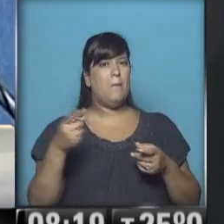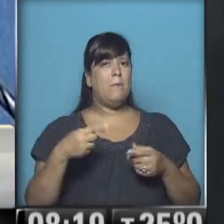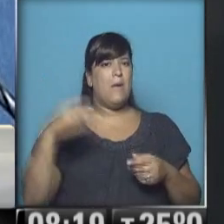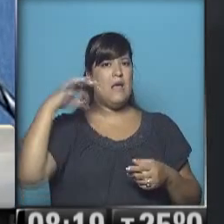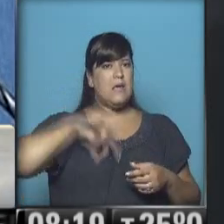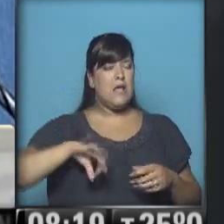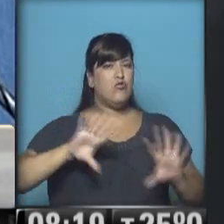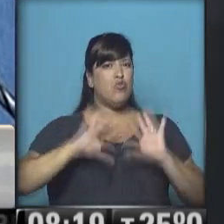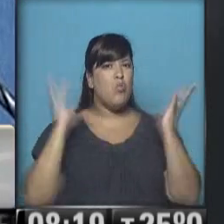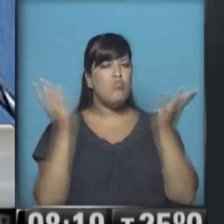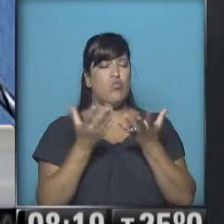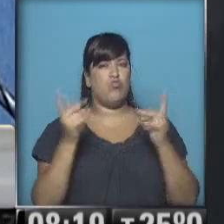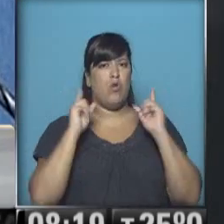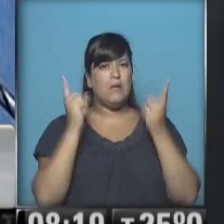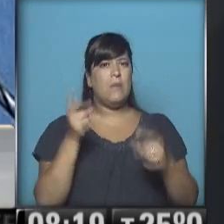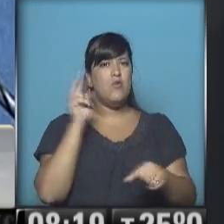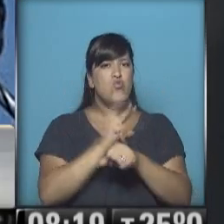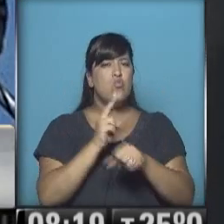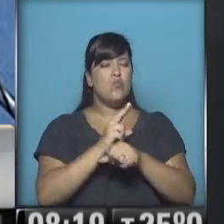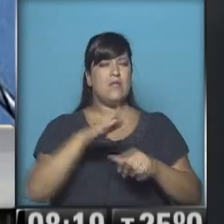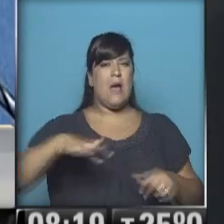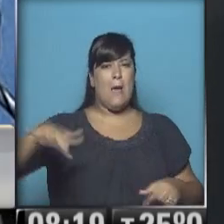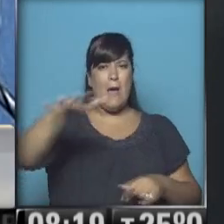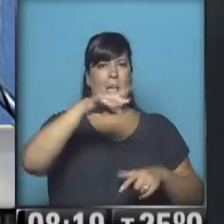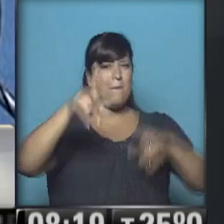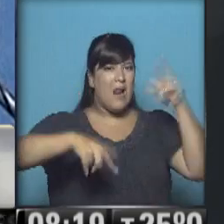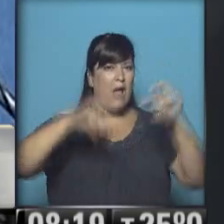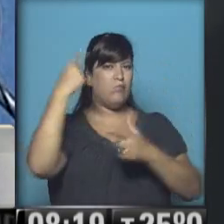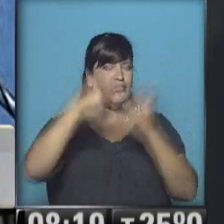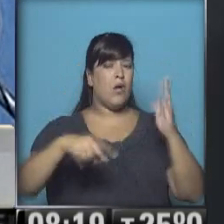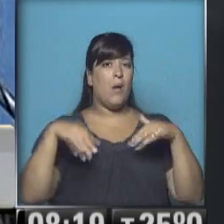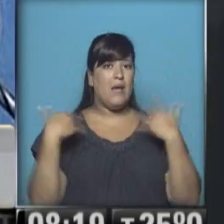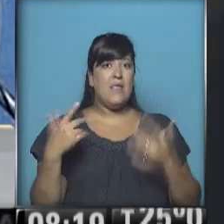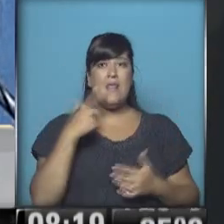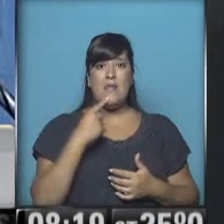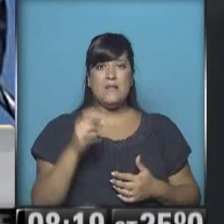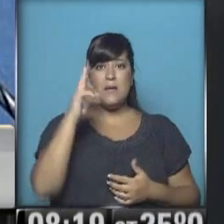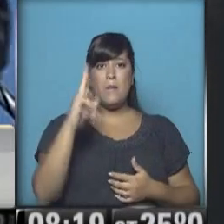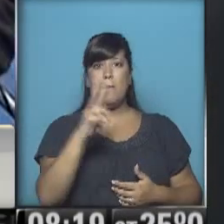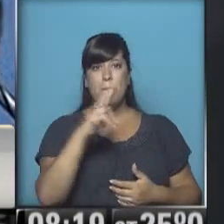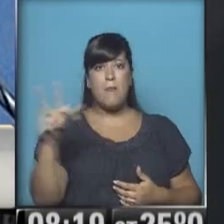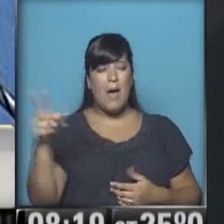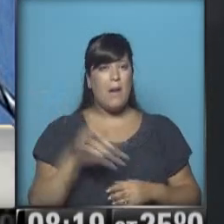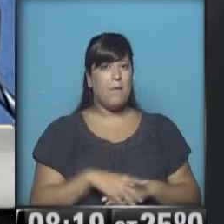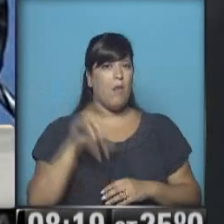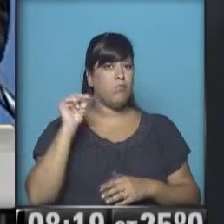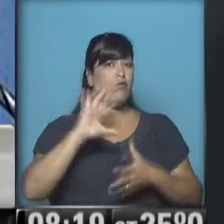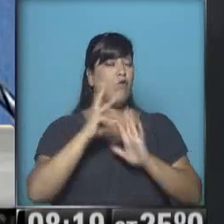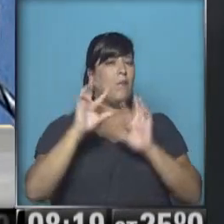nivel planetario, la preservación del medio ambiente. Es decir, el Papa Francisco, dentro de su